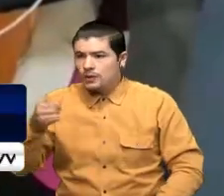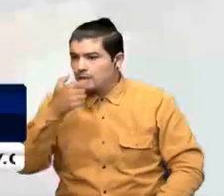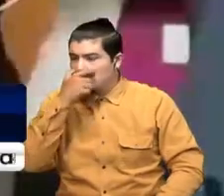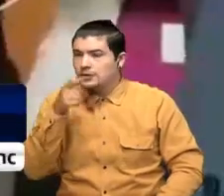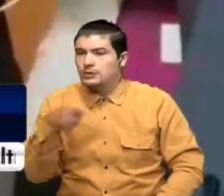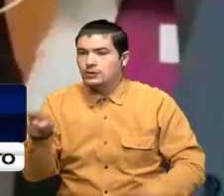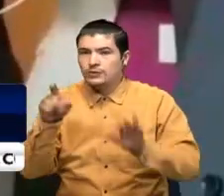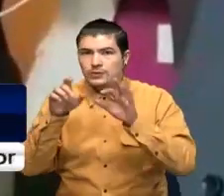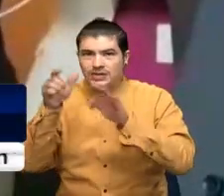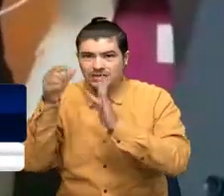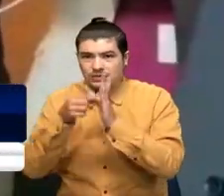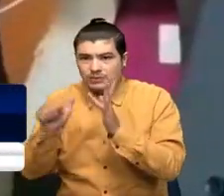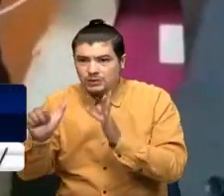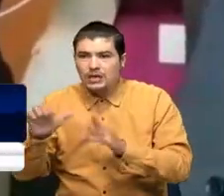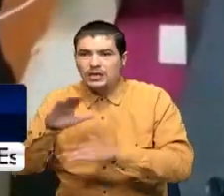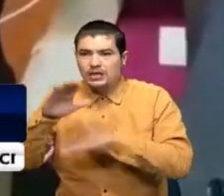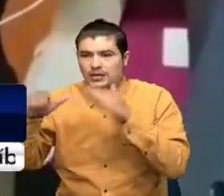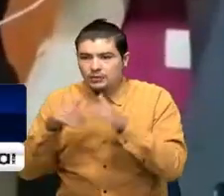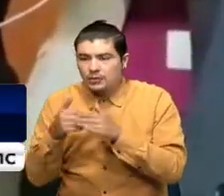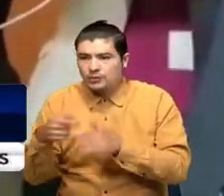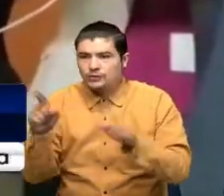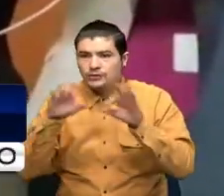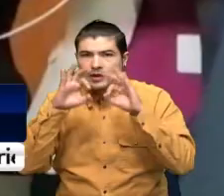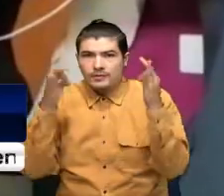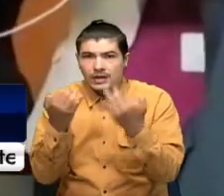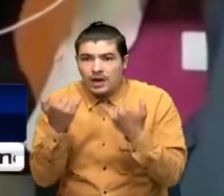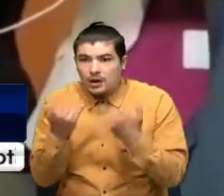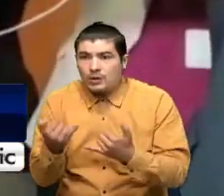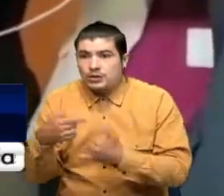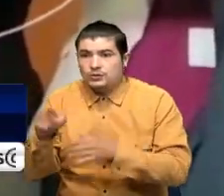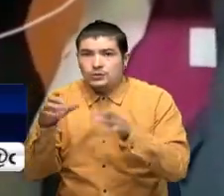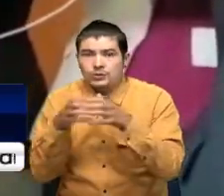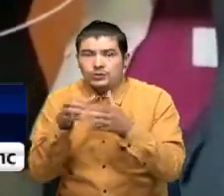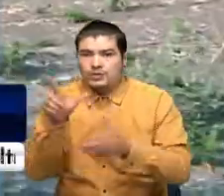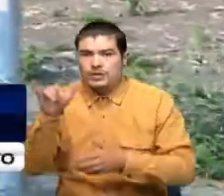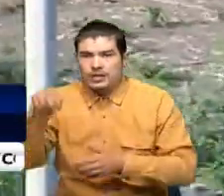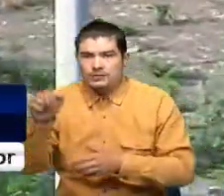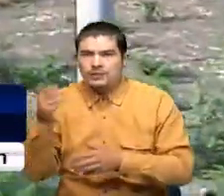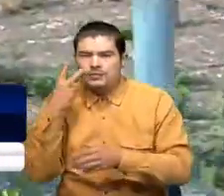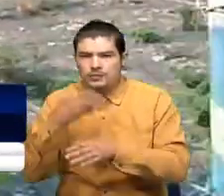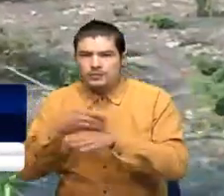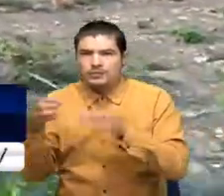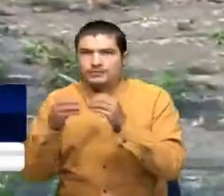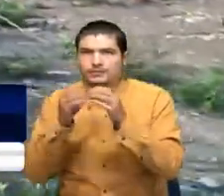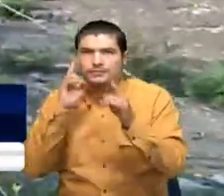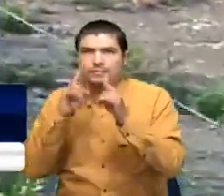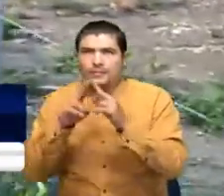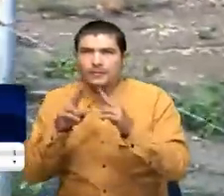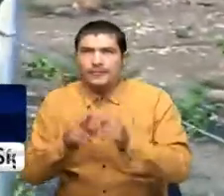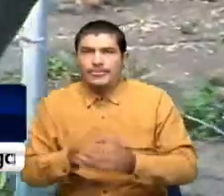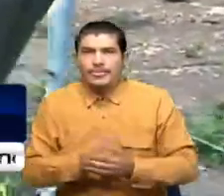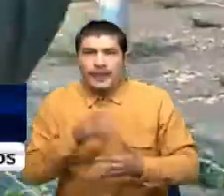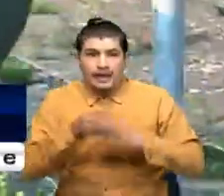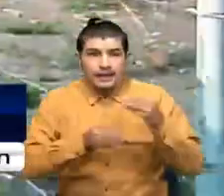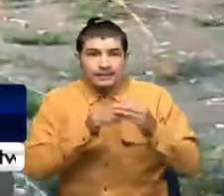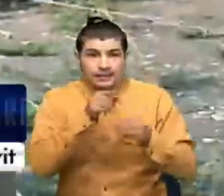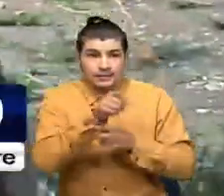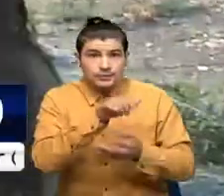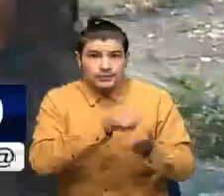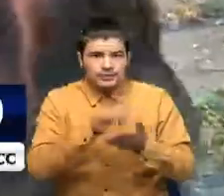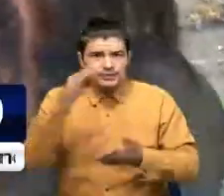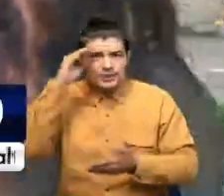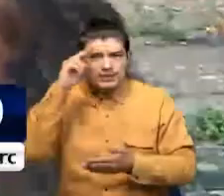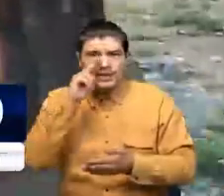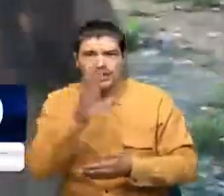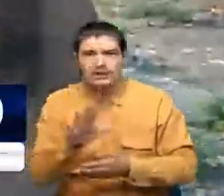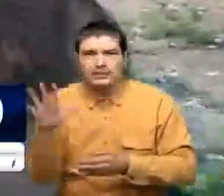todos sus familiares. Ya se está consultando y el pronunciamiento del Grupo de Lima se conocerá muy pronto. Entre tanto, a la frontera siguen llegando miembros de las Fuerzas